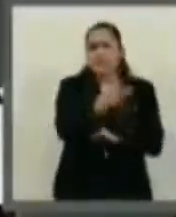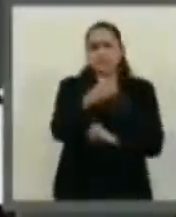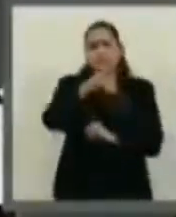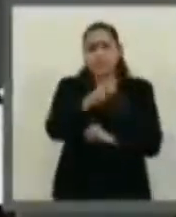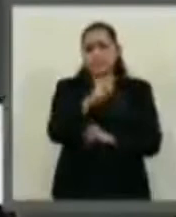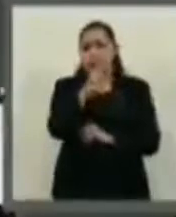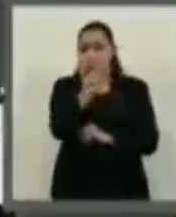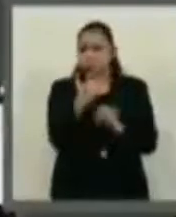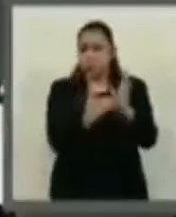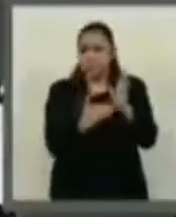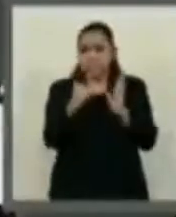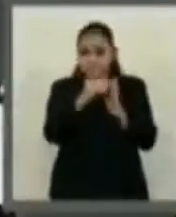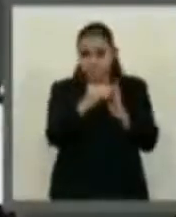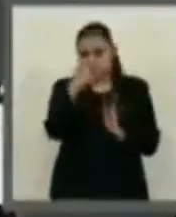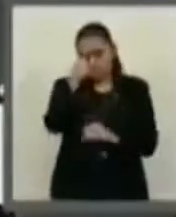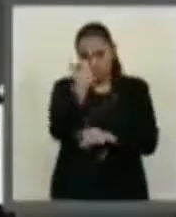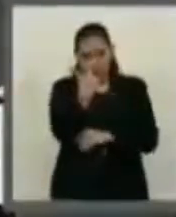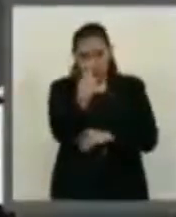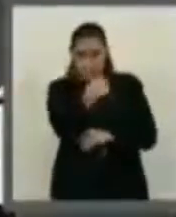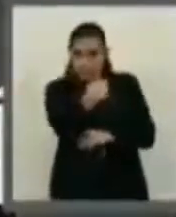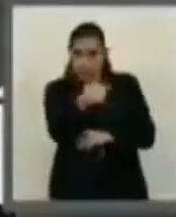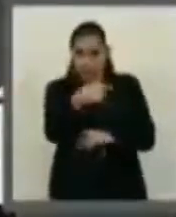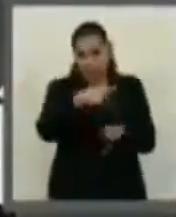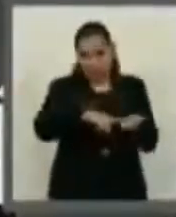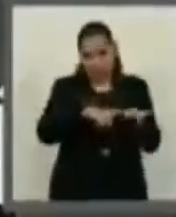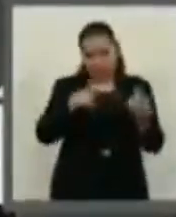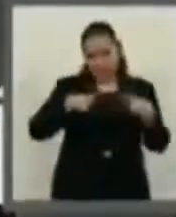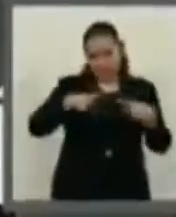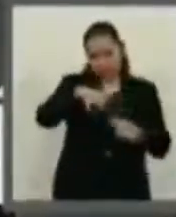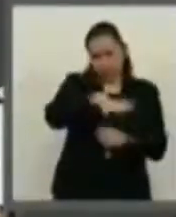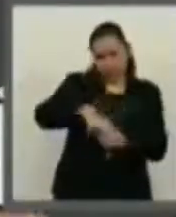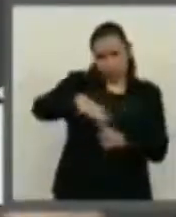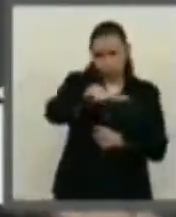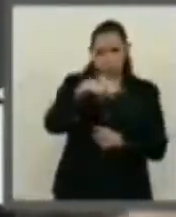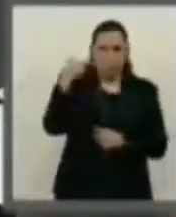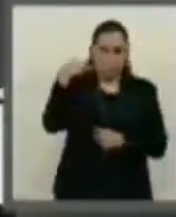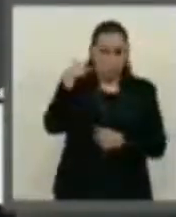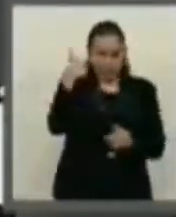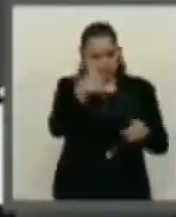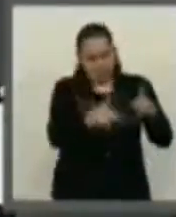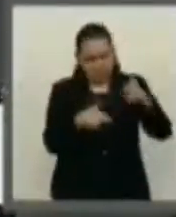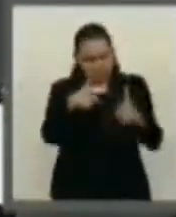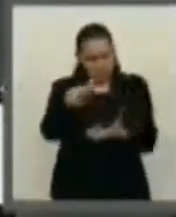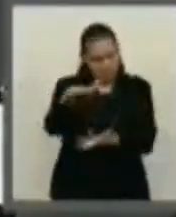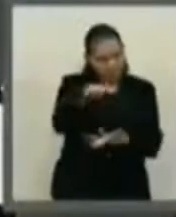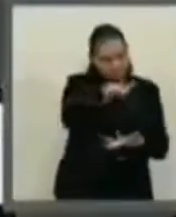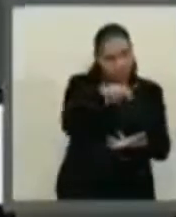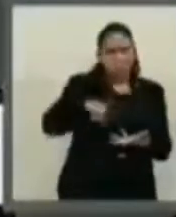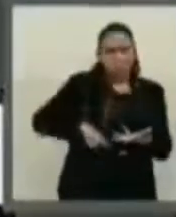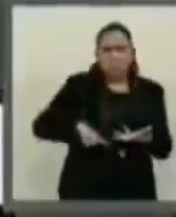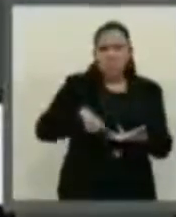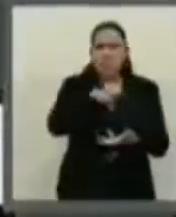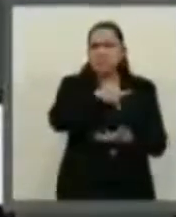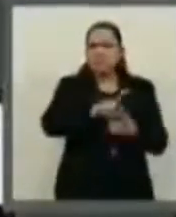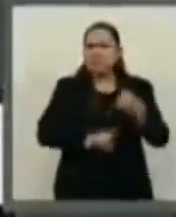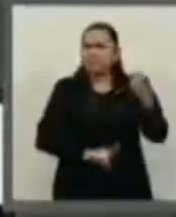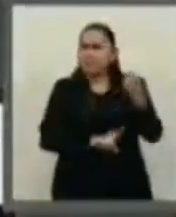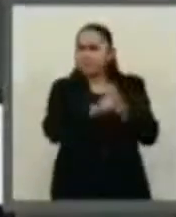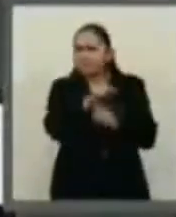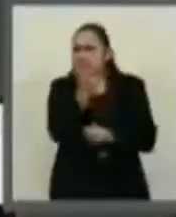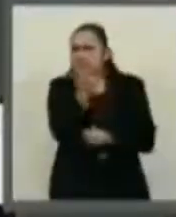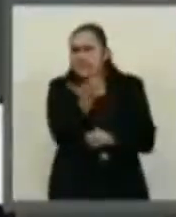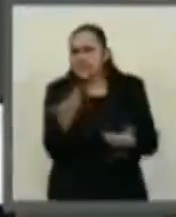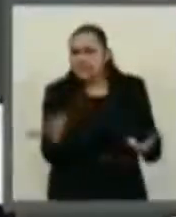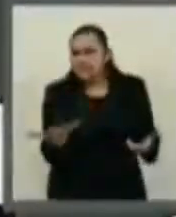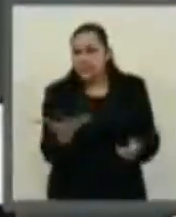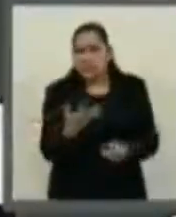de pesos al erario de Veracruz. Y también justamente con toda esta acción de corrupción,